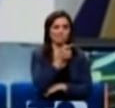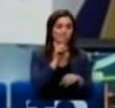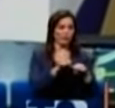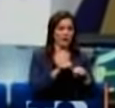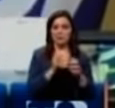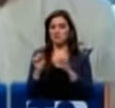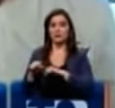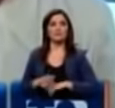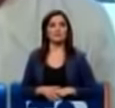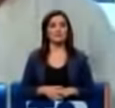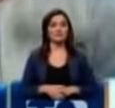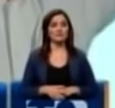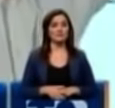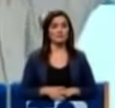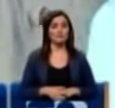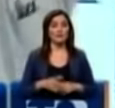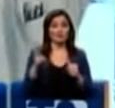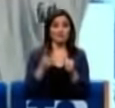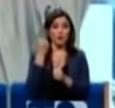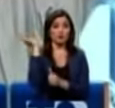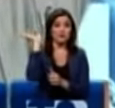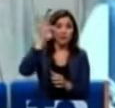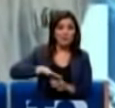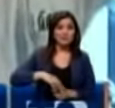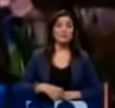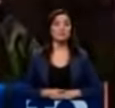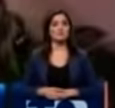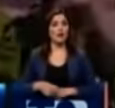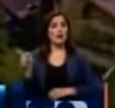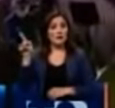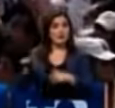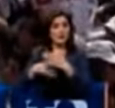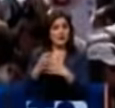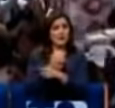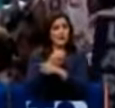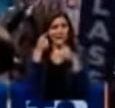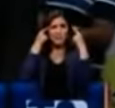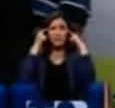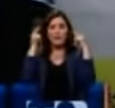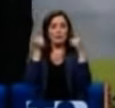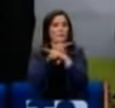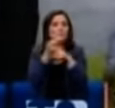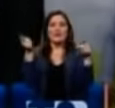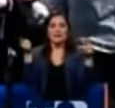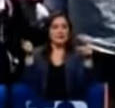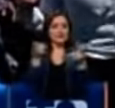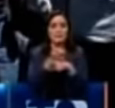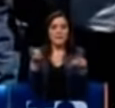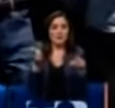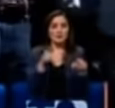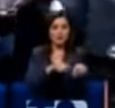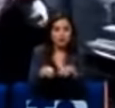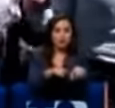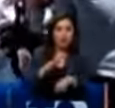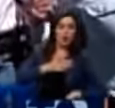candidato perdedor. ¡Segunda vuelta! Aun cuando existe una marcada divergencia política entre los binomios que buscan el poder por